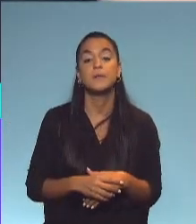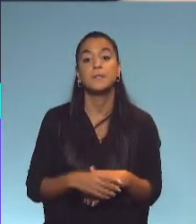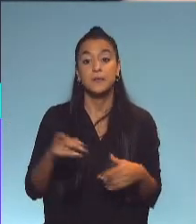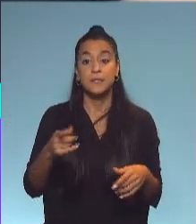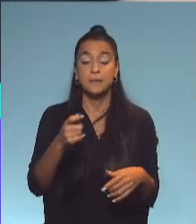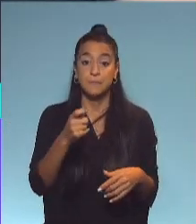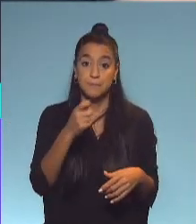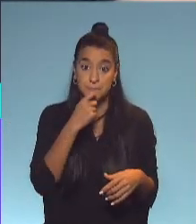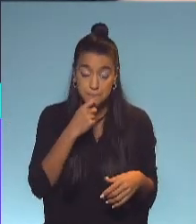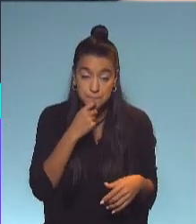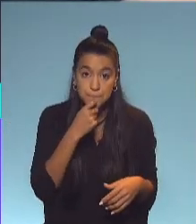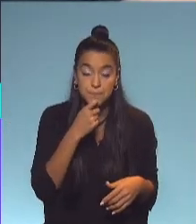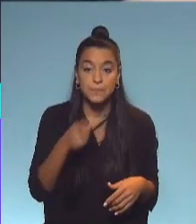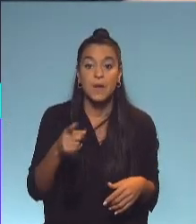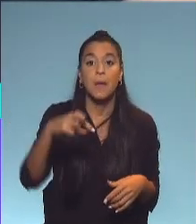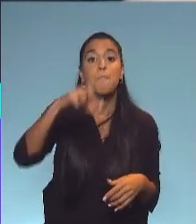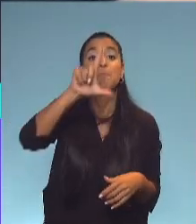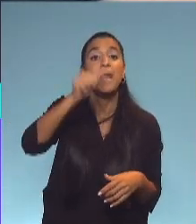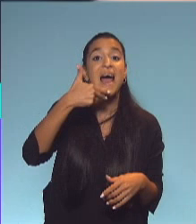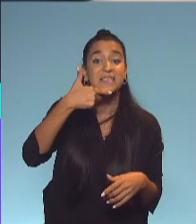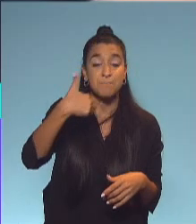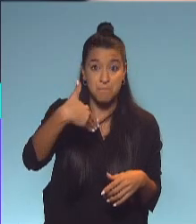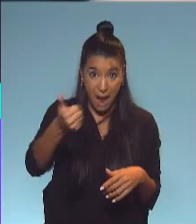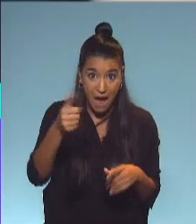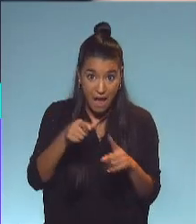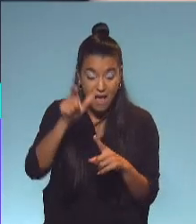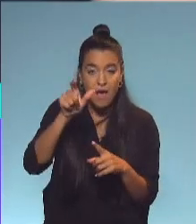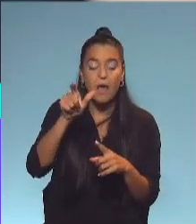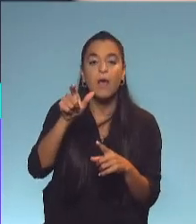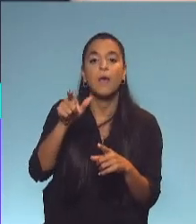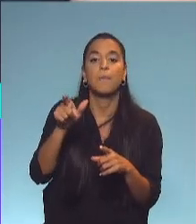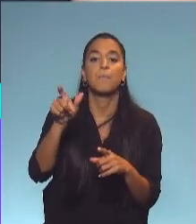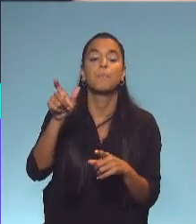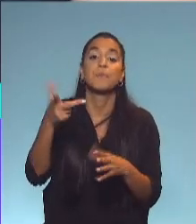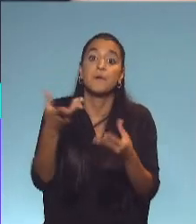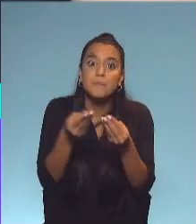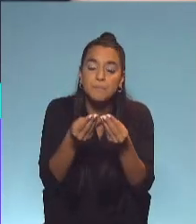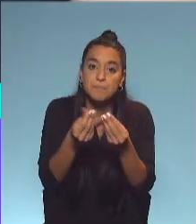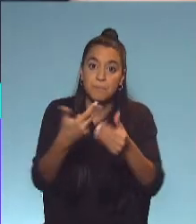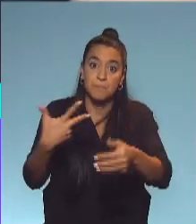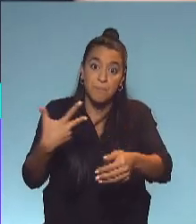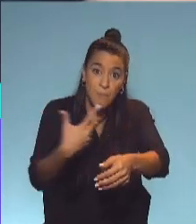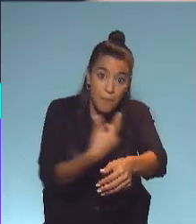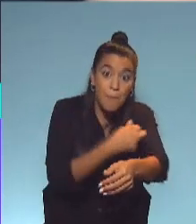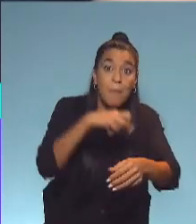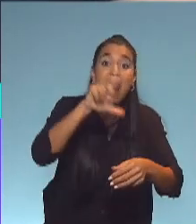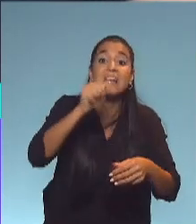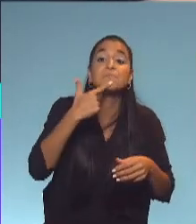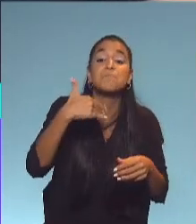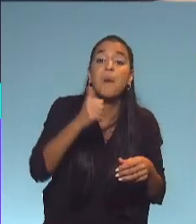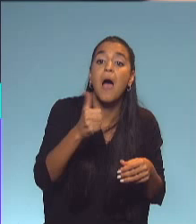El caso del plasma de convaleciente, es decir, la utilización del plasma de convaleciente